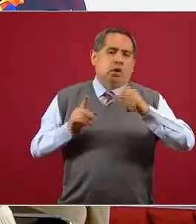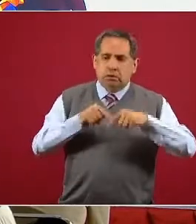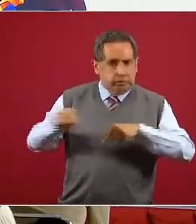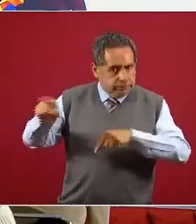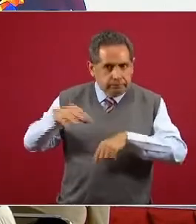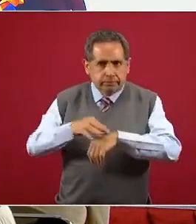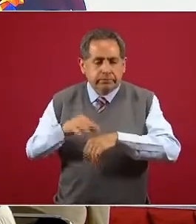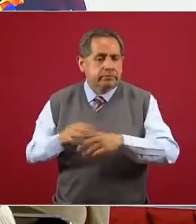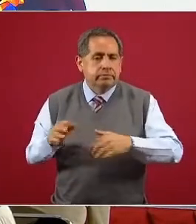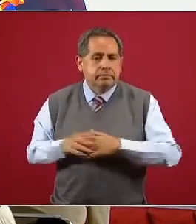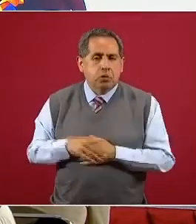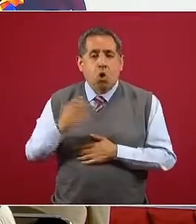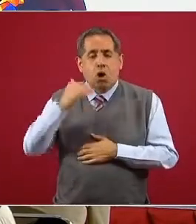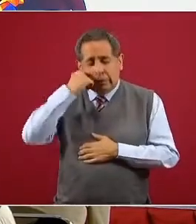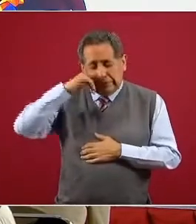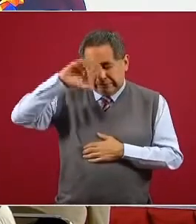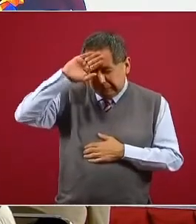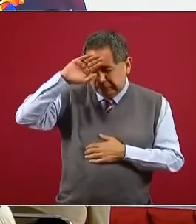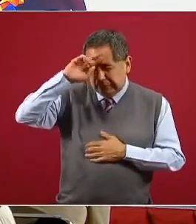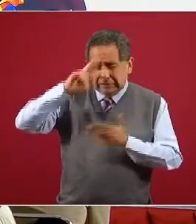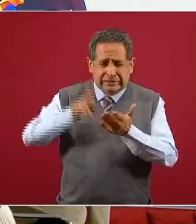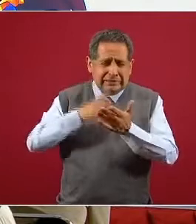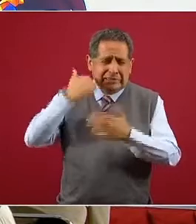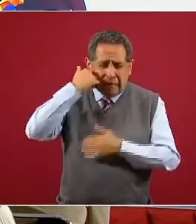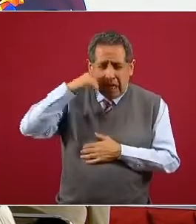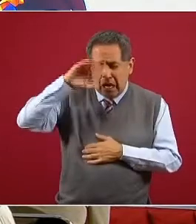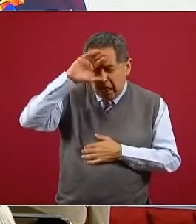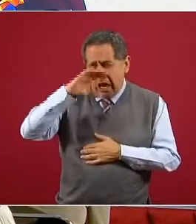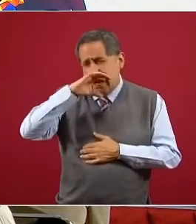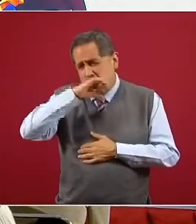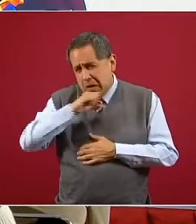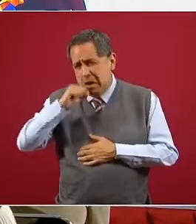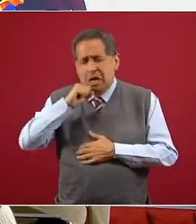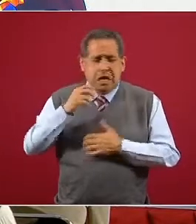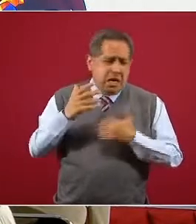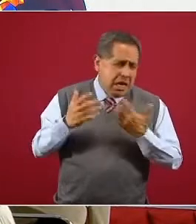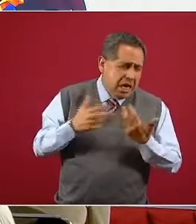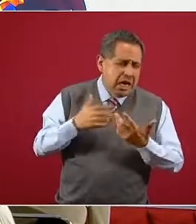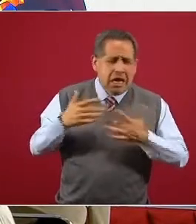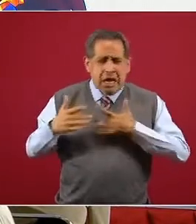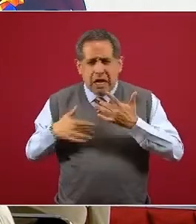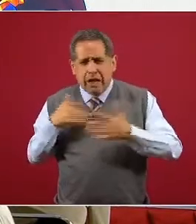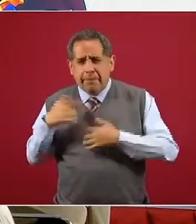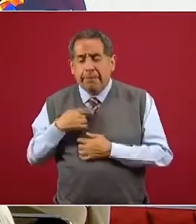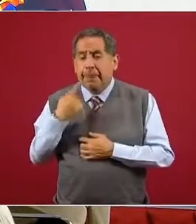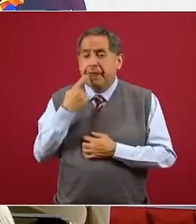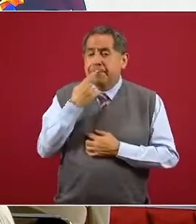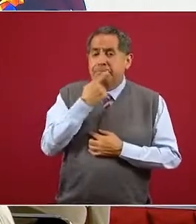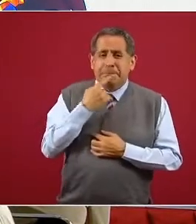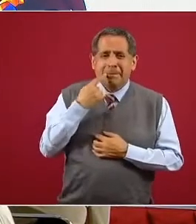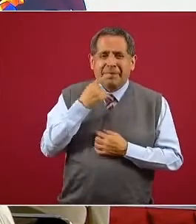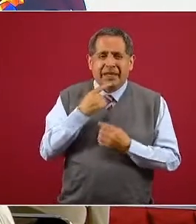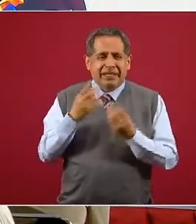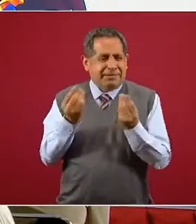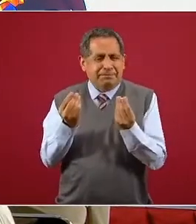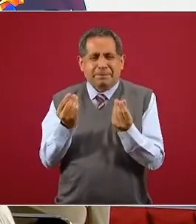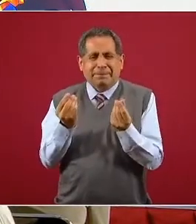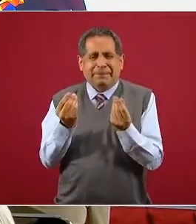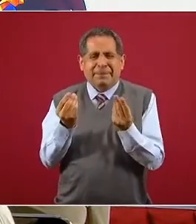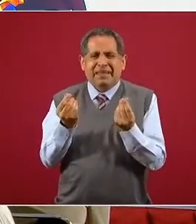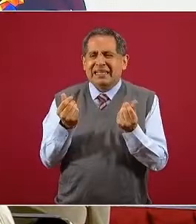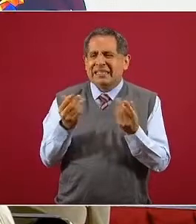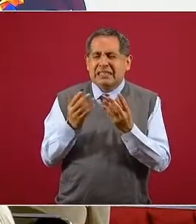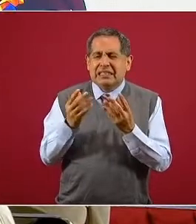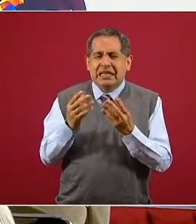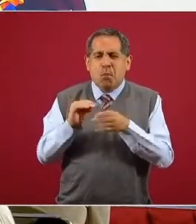otros estaría la fiebre persistente, la cianosis, cuando nuestros labios o nuestros dedos se ponen un